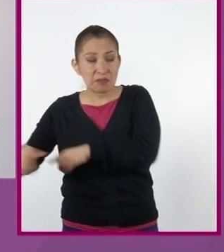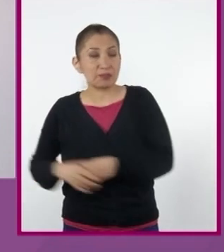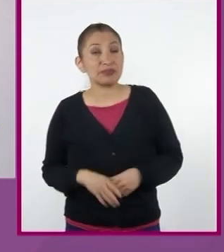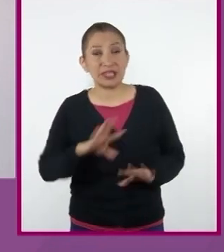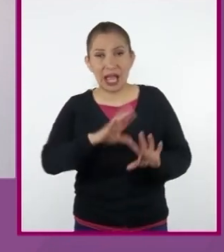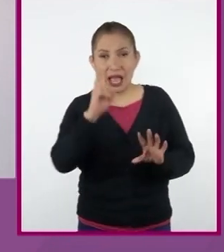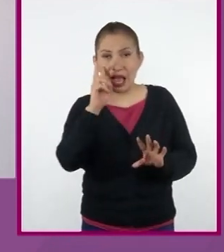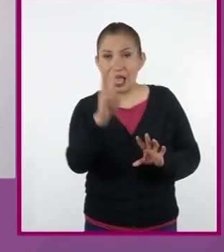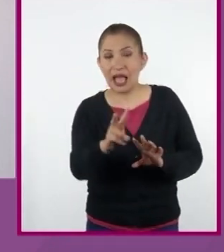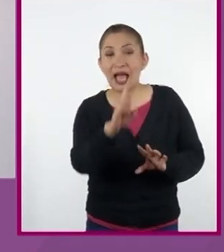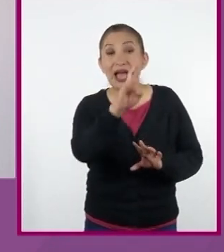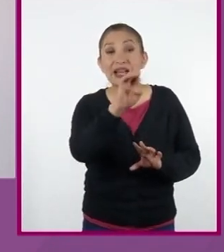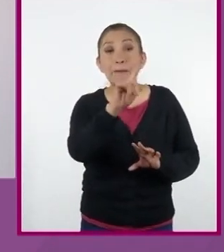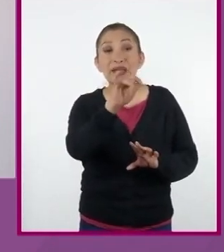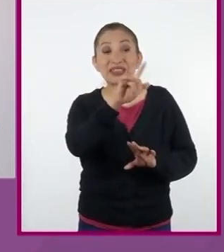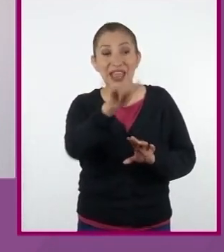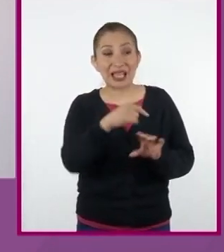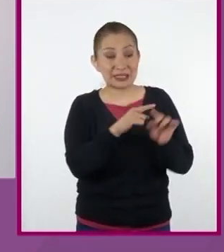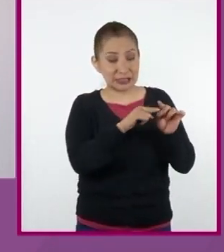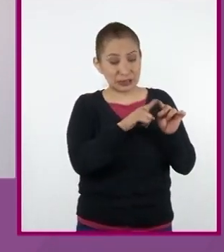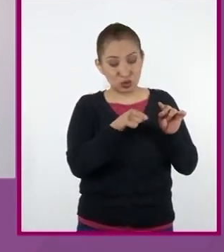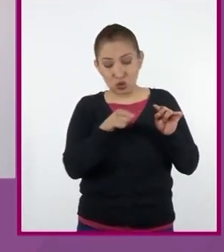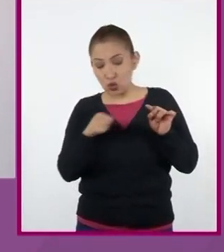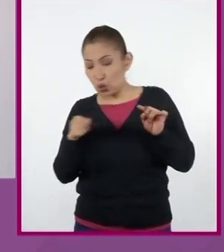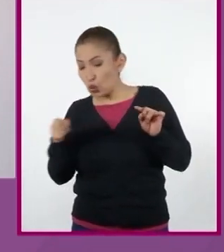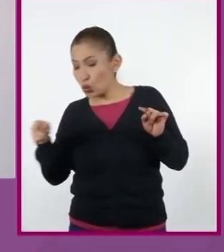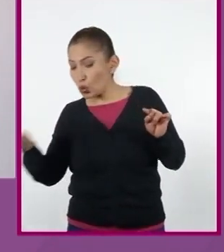Ya vimos qué rapidez tiene un balín en realizar un